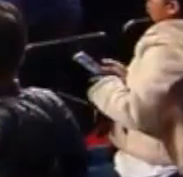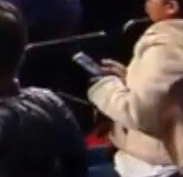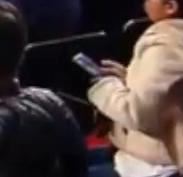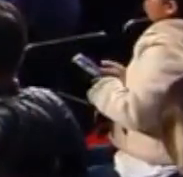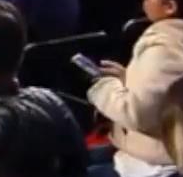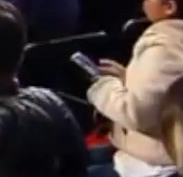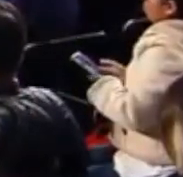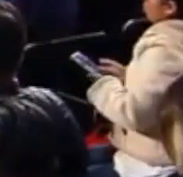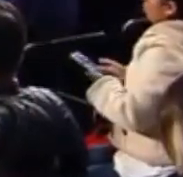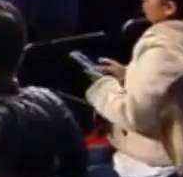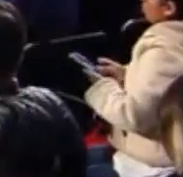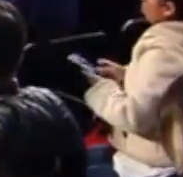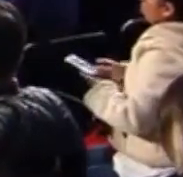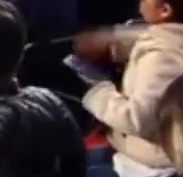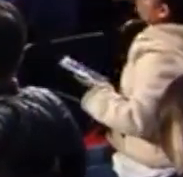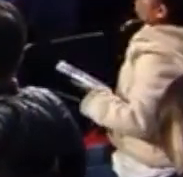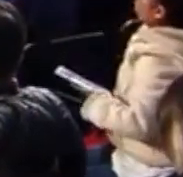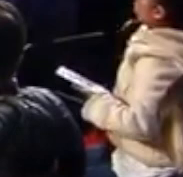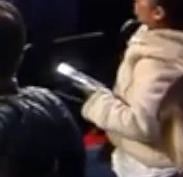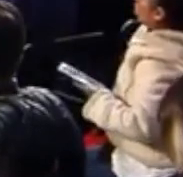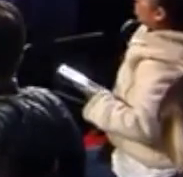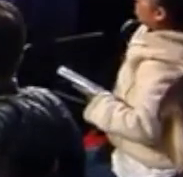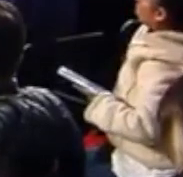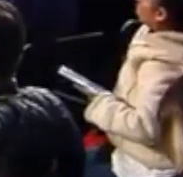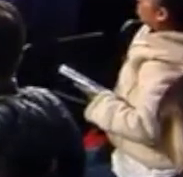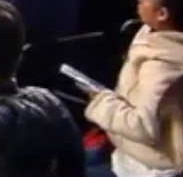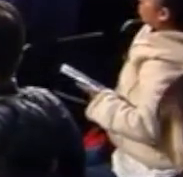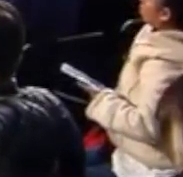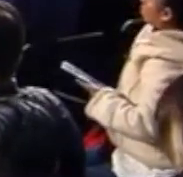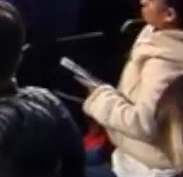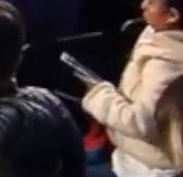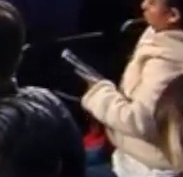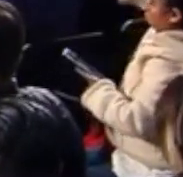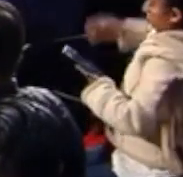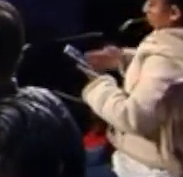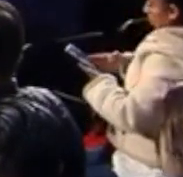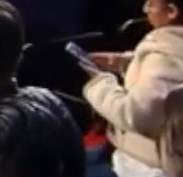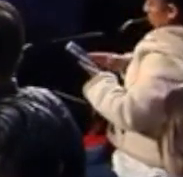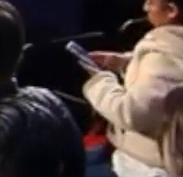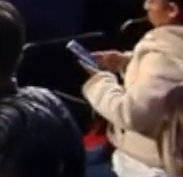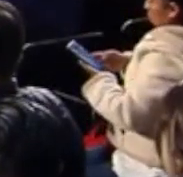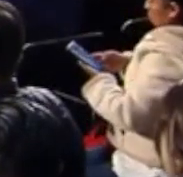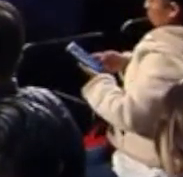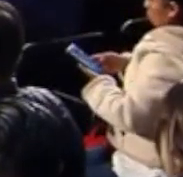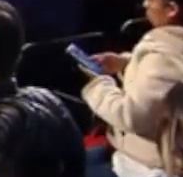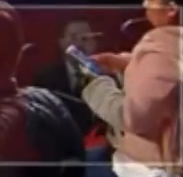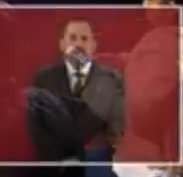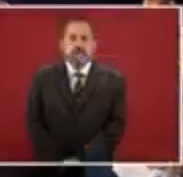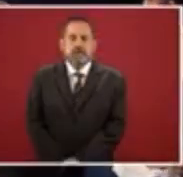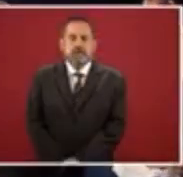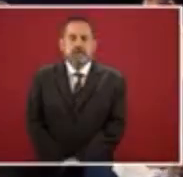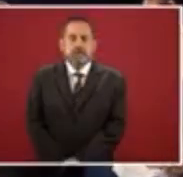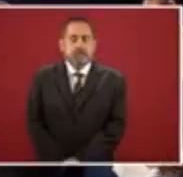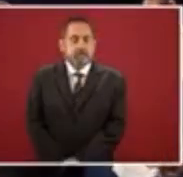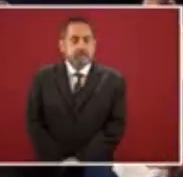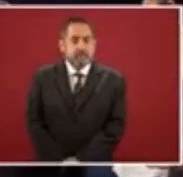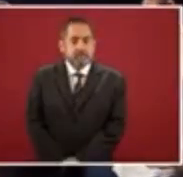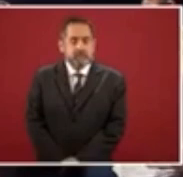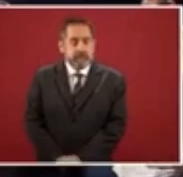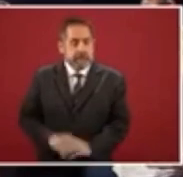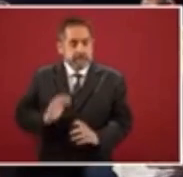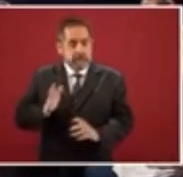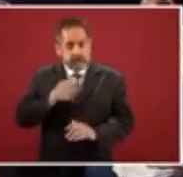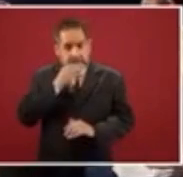Que ya les acabo de mandar un mensaje. Ellas dicen que no van a parar